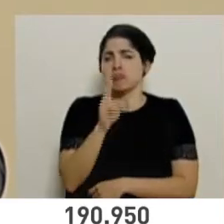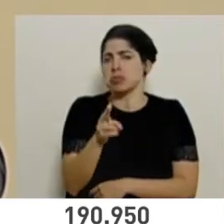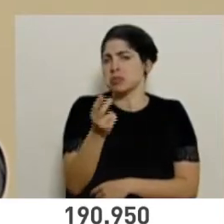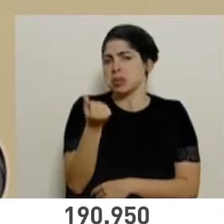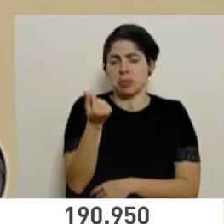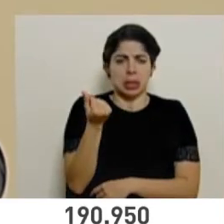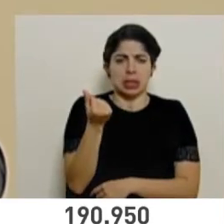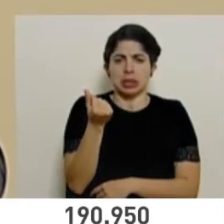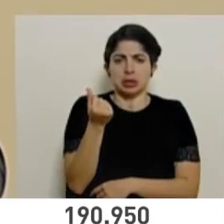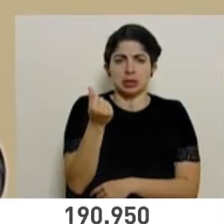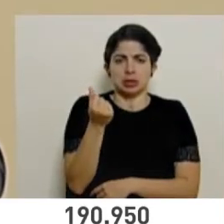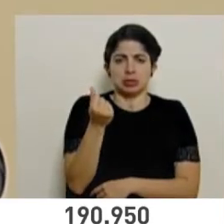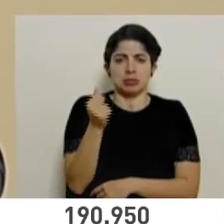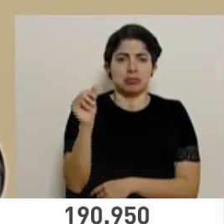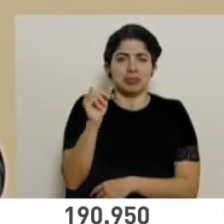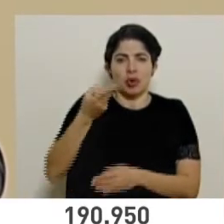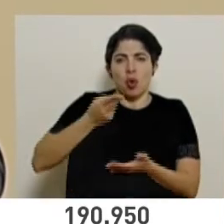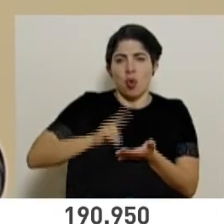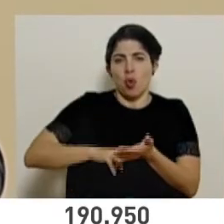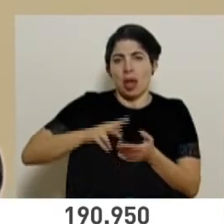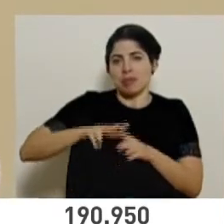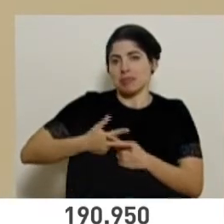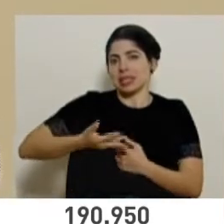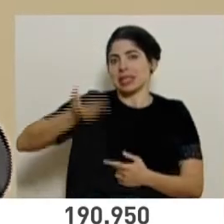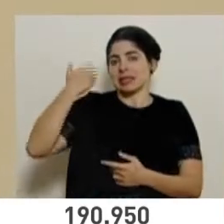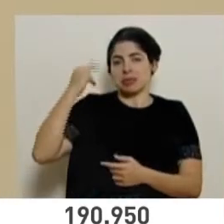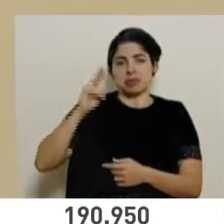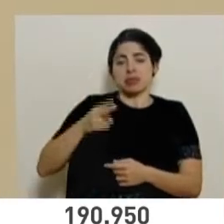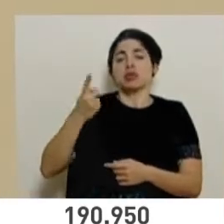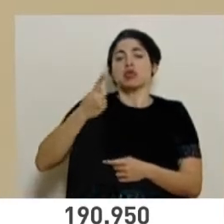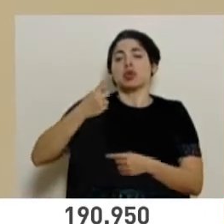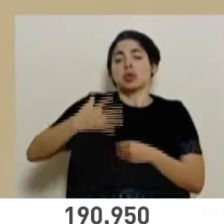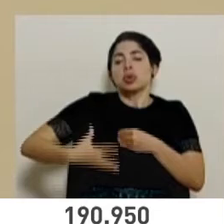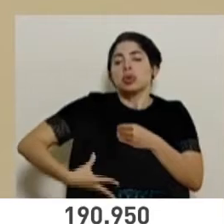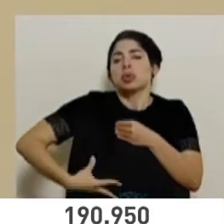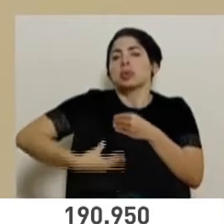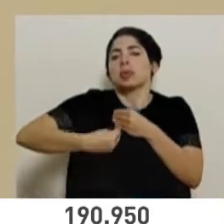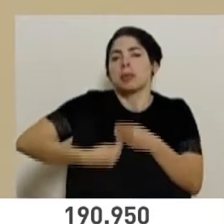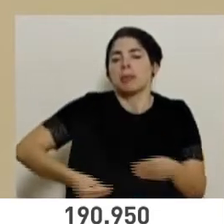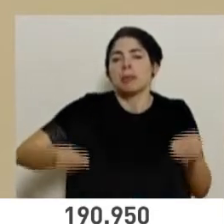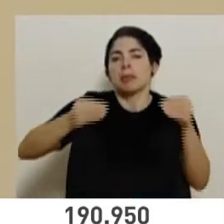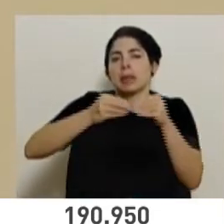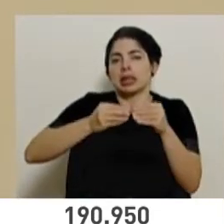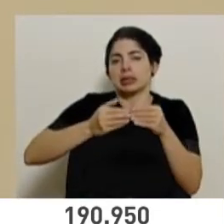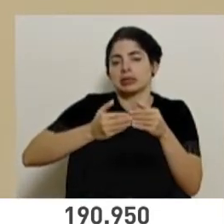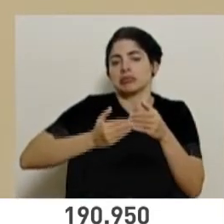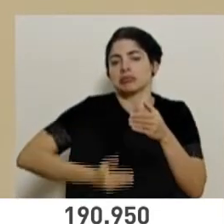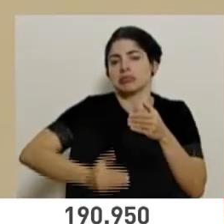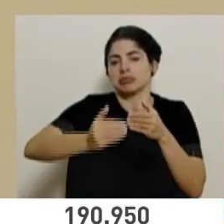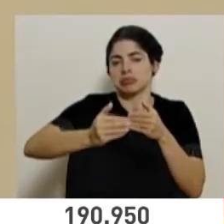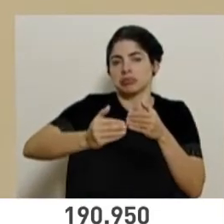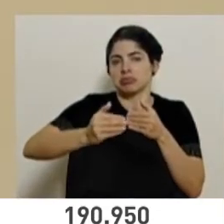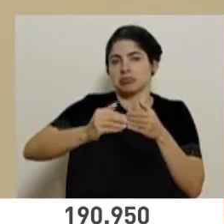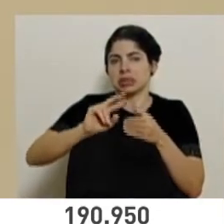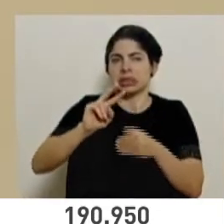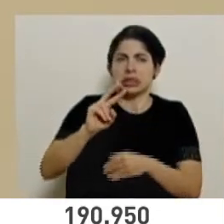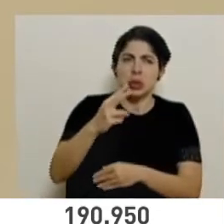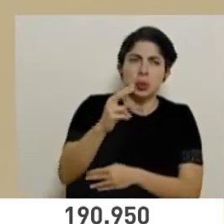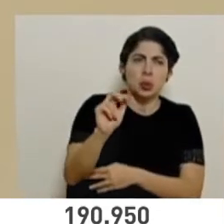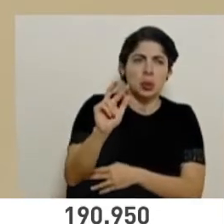según la adenda, el contrato original. Lo que hicimos fue ampliar a lo largo de del